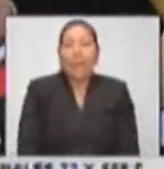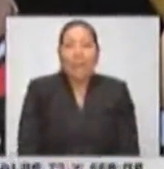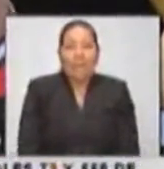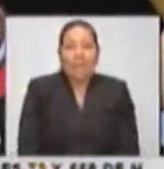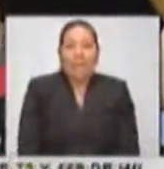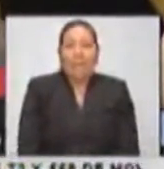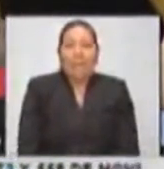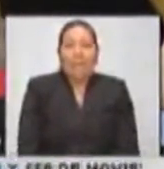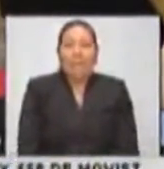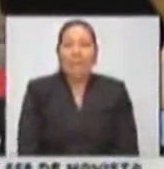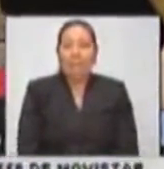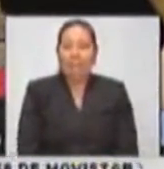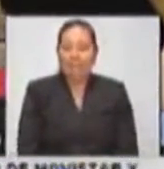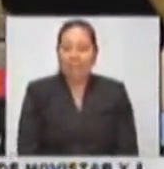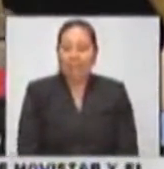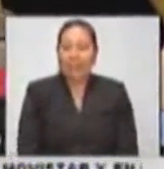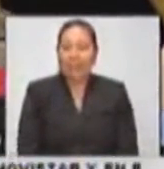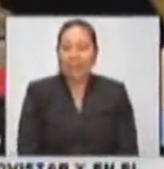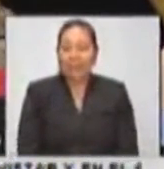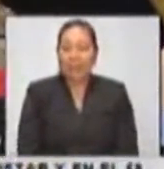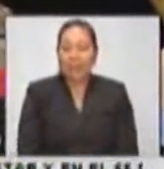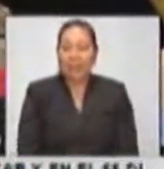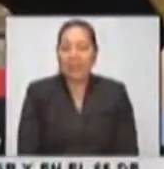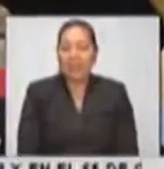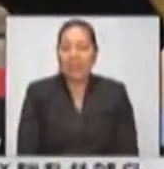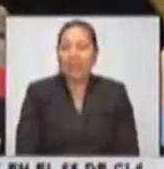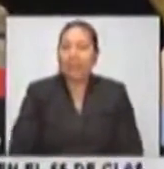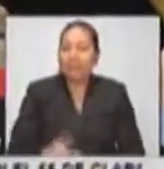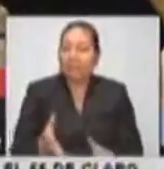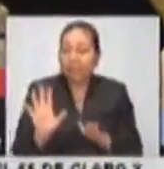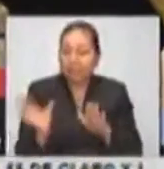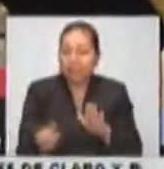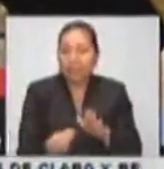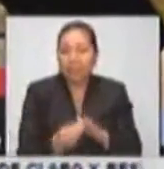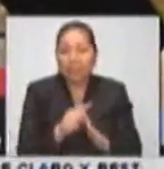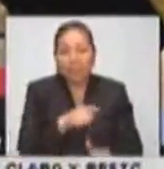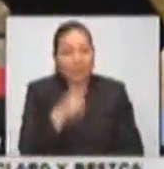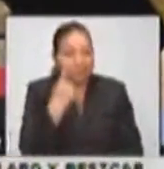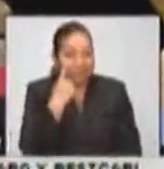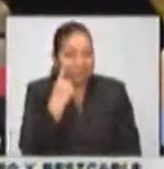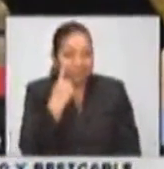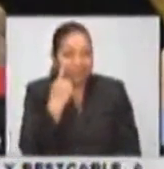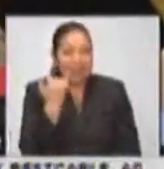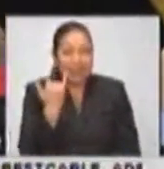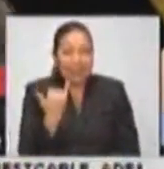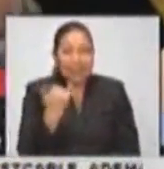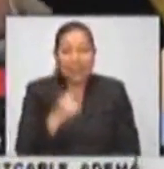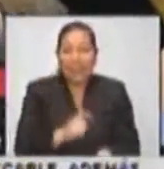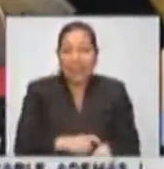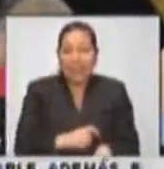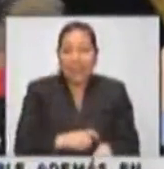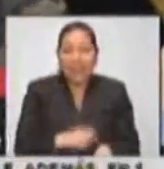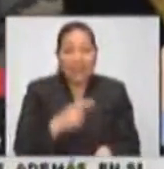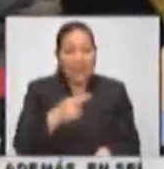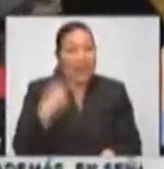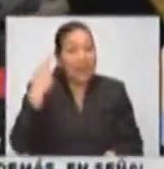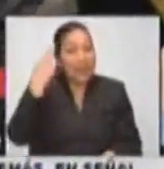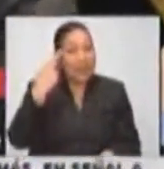pasando, voy a pasar muy rápido en todo caso para el proceso de acceso, yo sé que ustedes lo conocen, en este momento, y esa es la